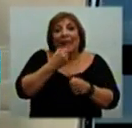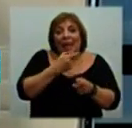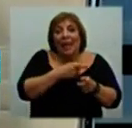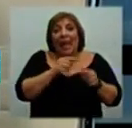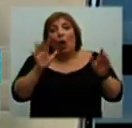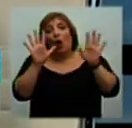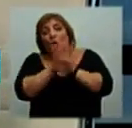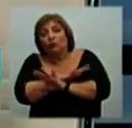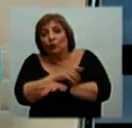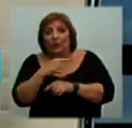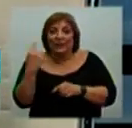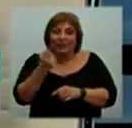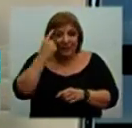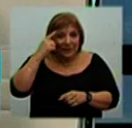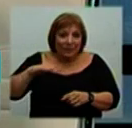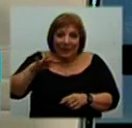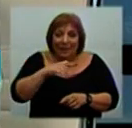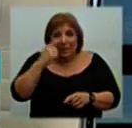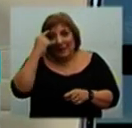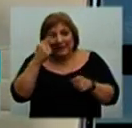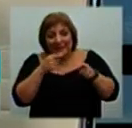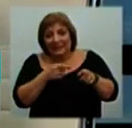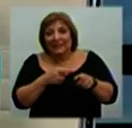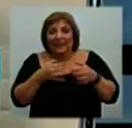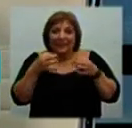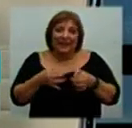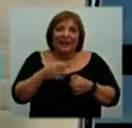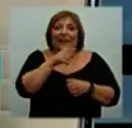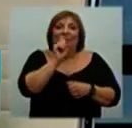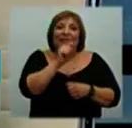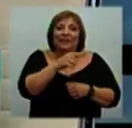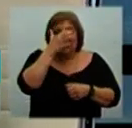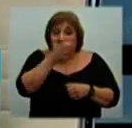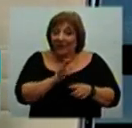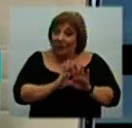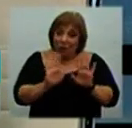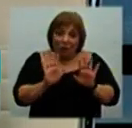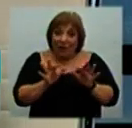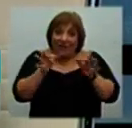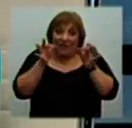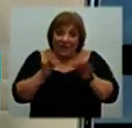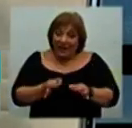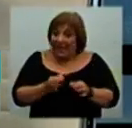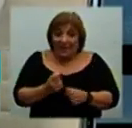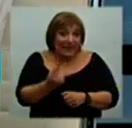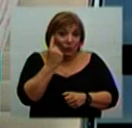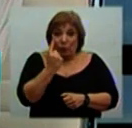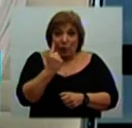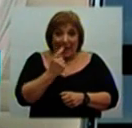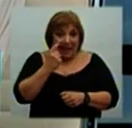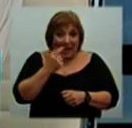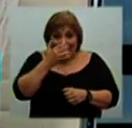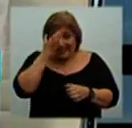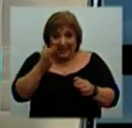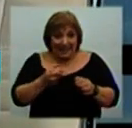confunde la población pensando que en realidad esos son verdades científicas Y la verdad científica es una sola Digamos si es